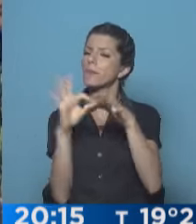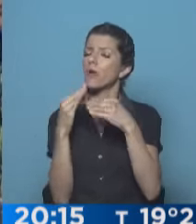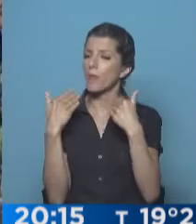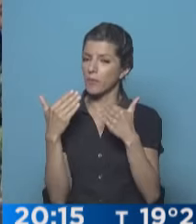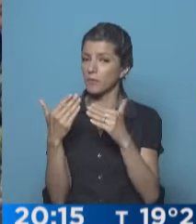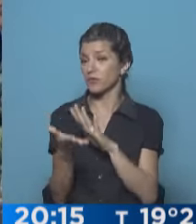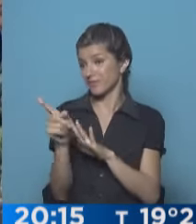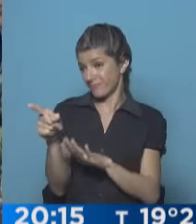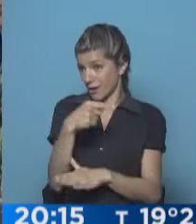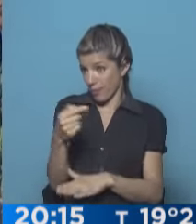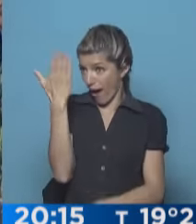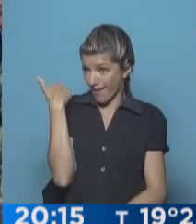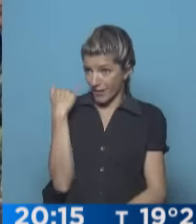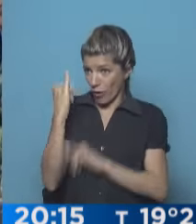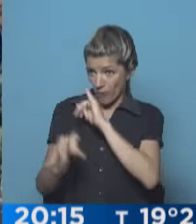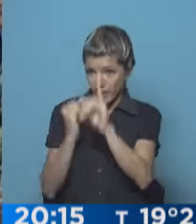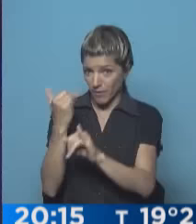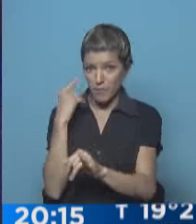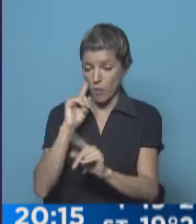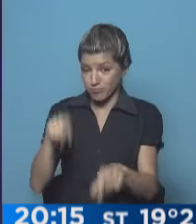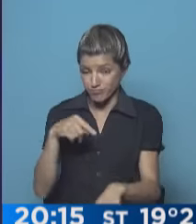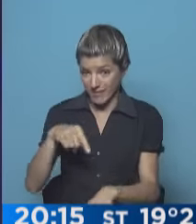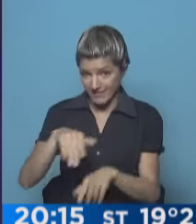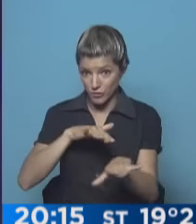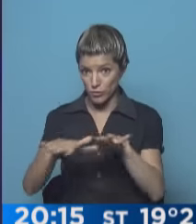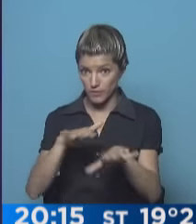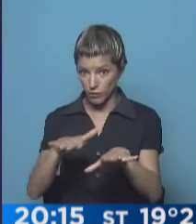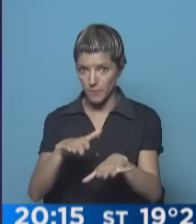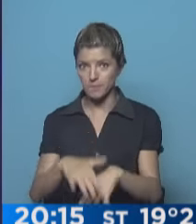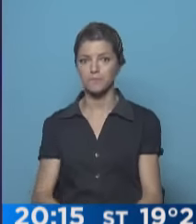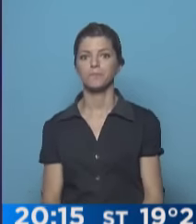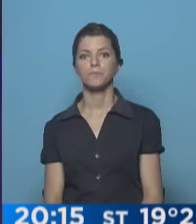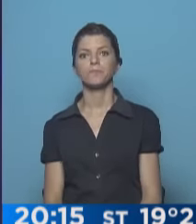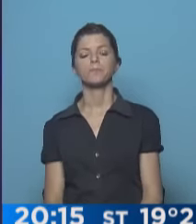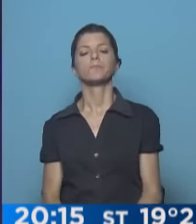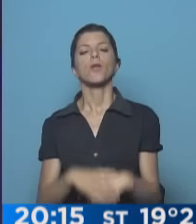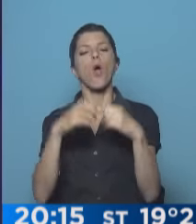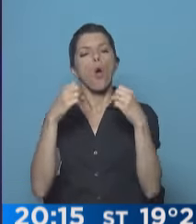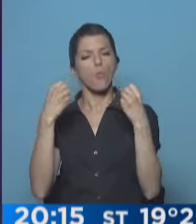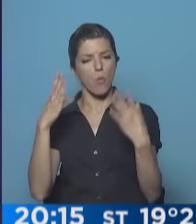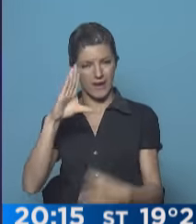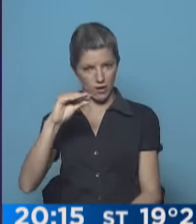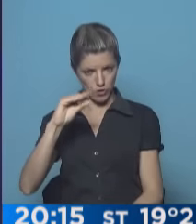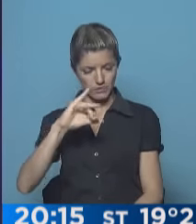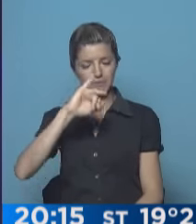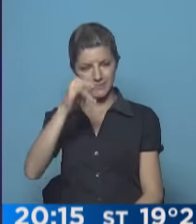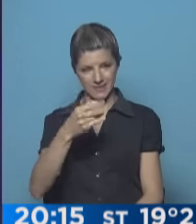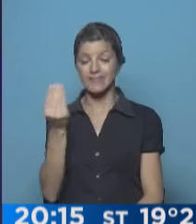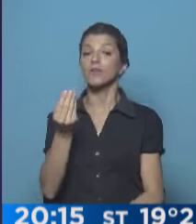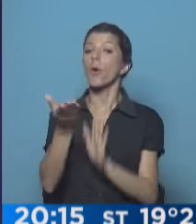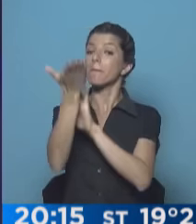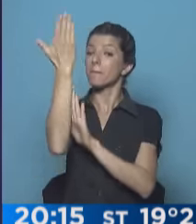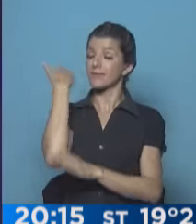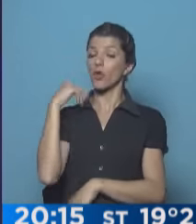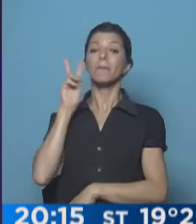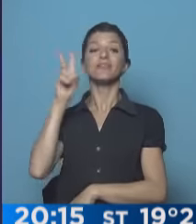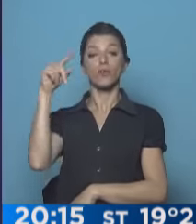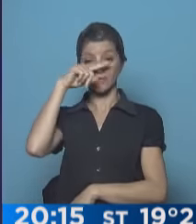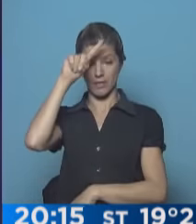casi, obviamente sin saber lo que iba a pasar, Pedro? Buenas noches. Efectivamente, el sábado en Visión 7 Internacional, también el